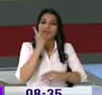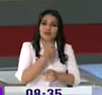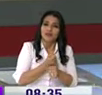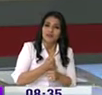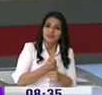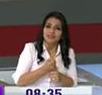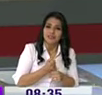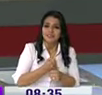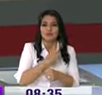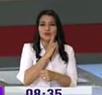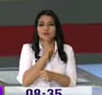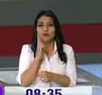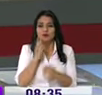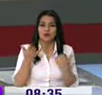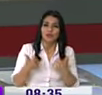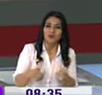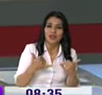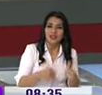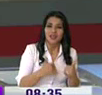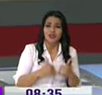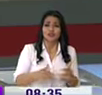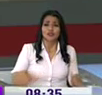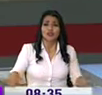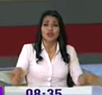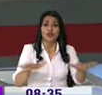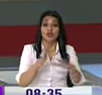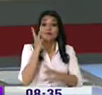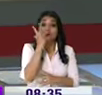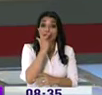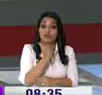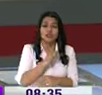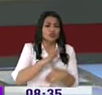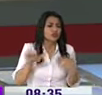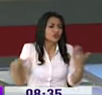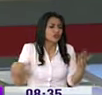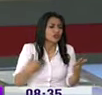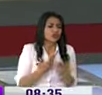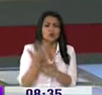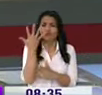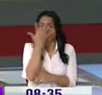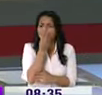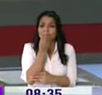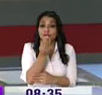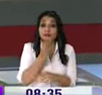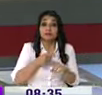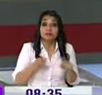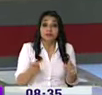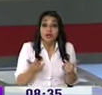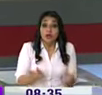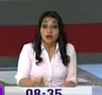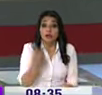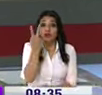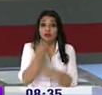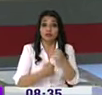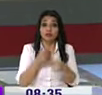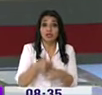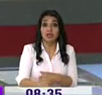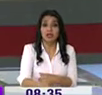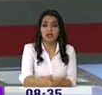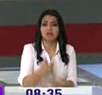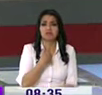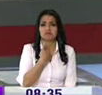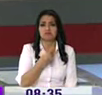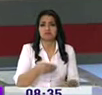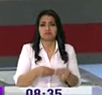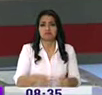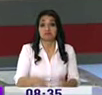restaurantes, los juegos de diversión, todo lindo, todo de verdad era extraordinario. 12 años, autoridades, de un proyecto